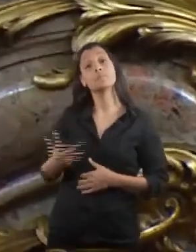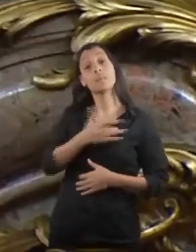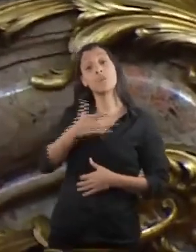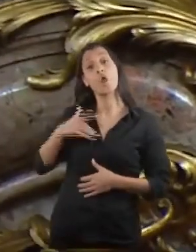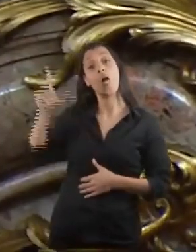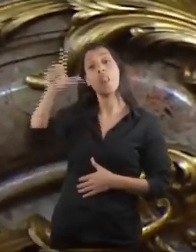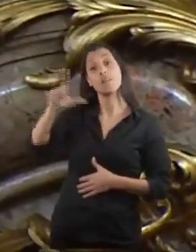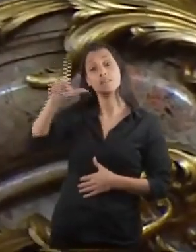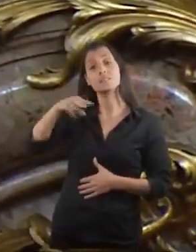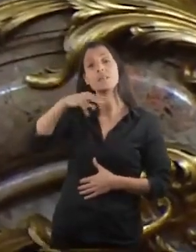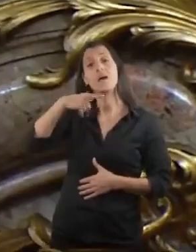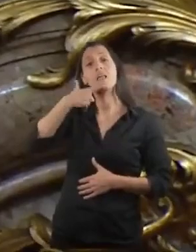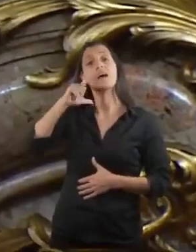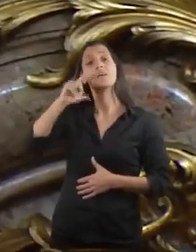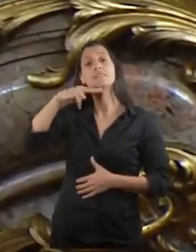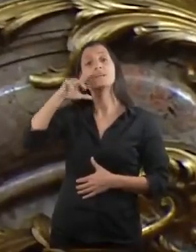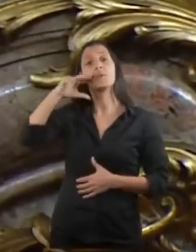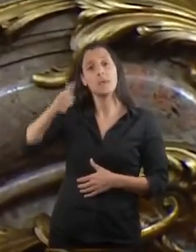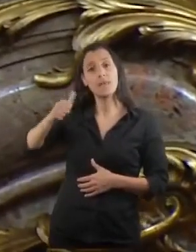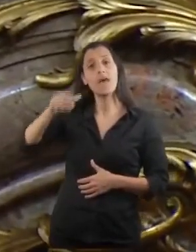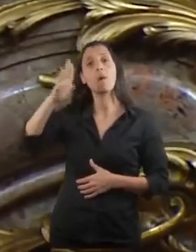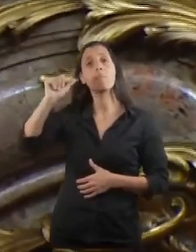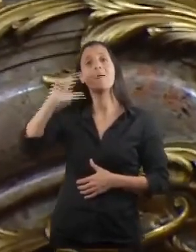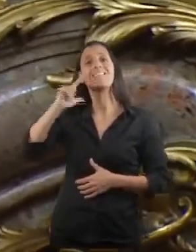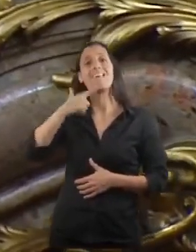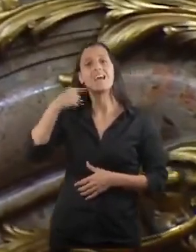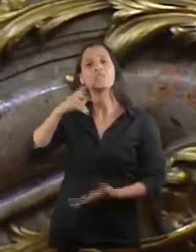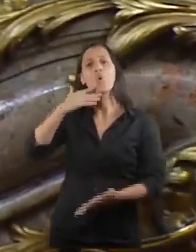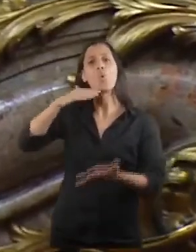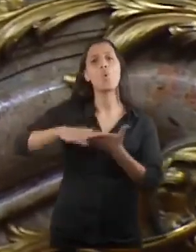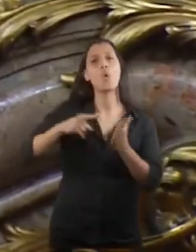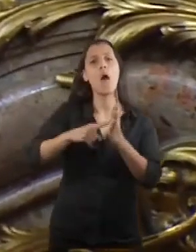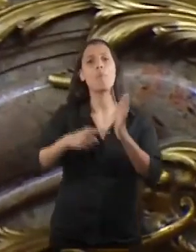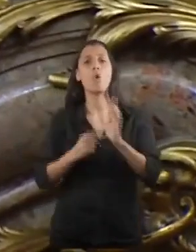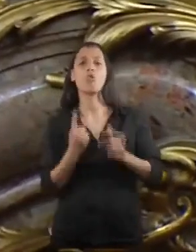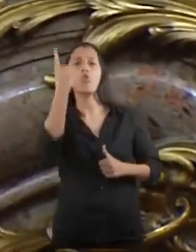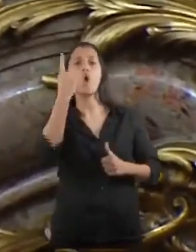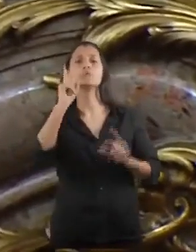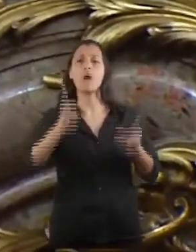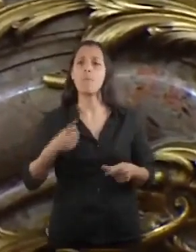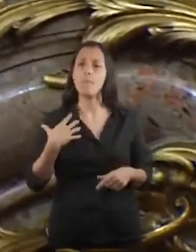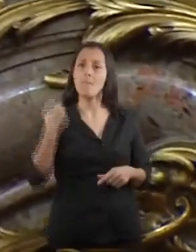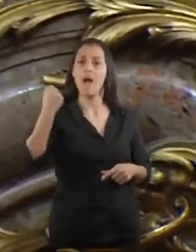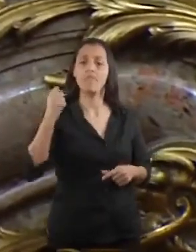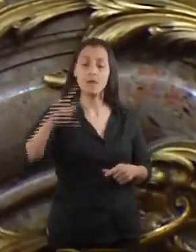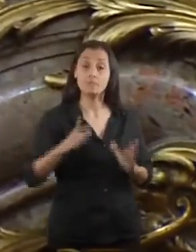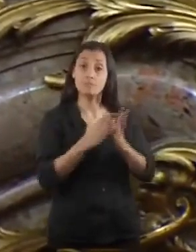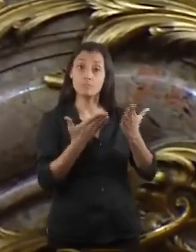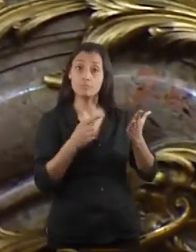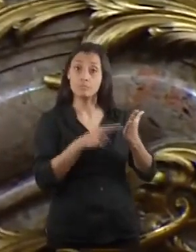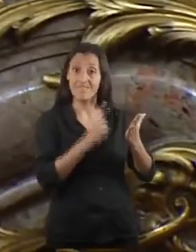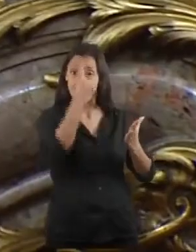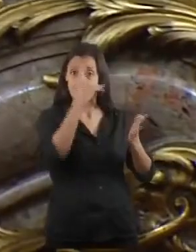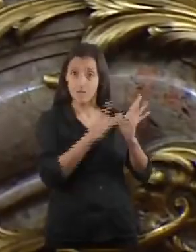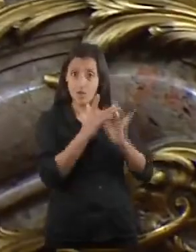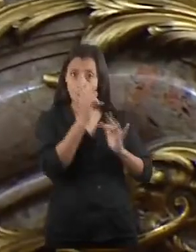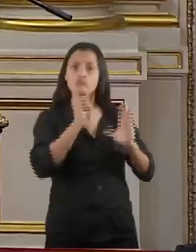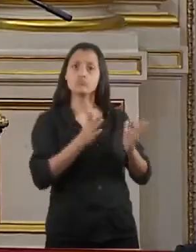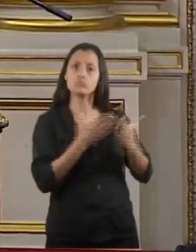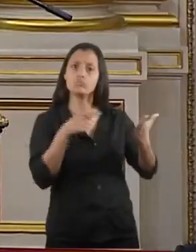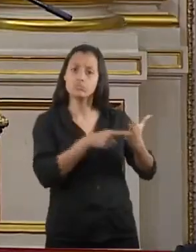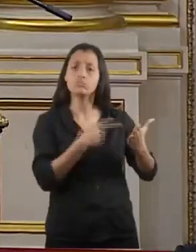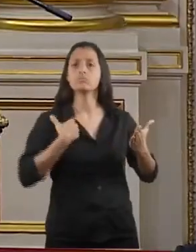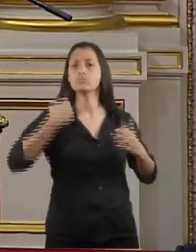Silvina Aída por Dios y por la patria sobre estos santos evangelios